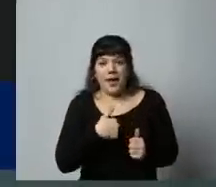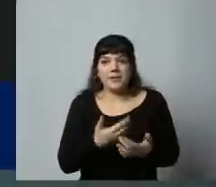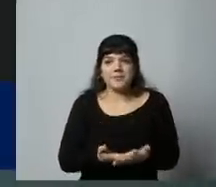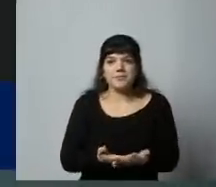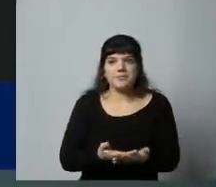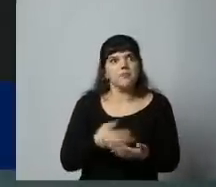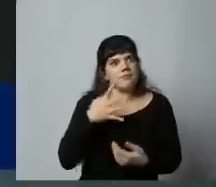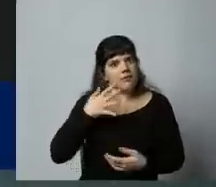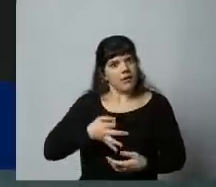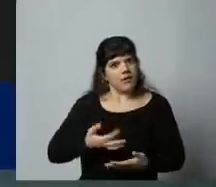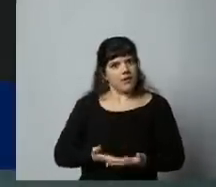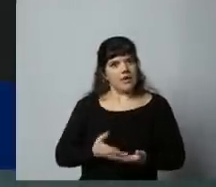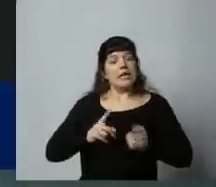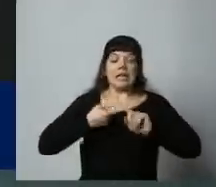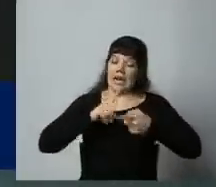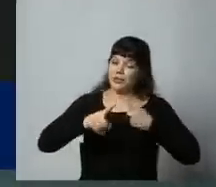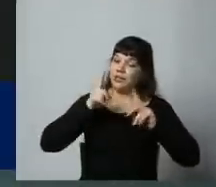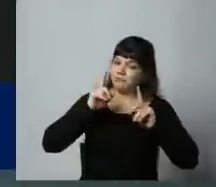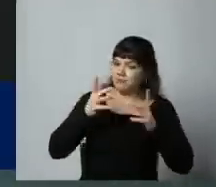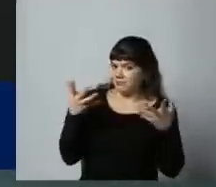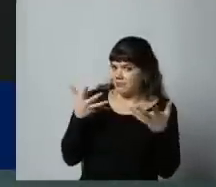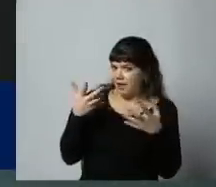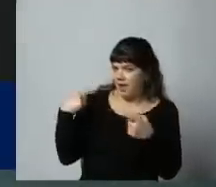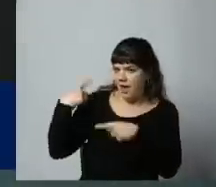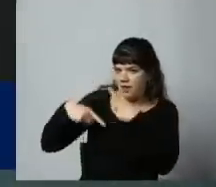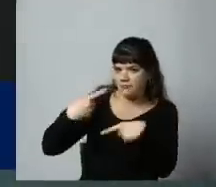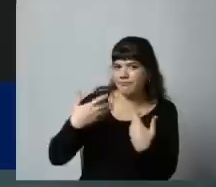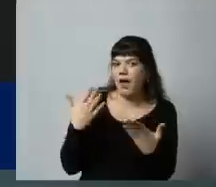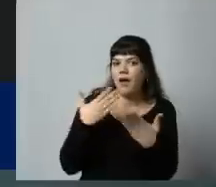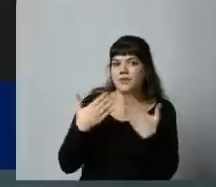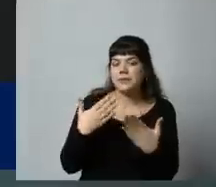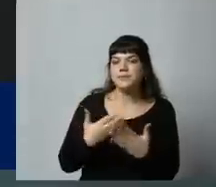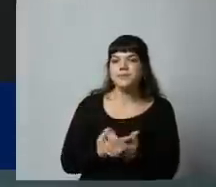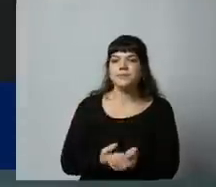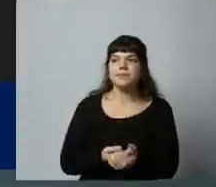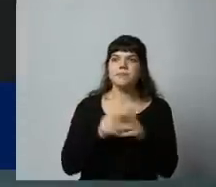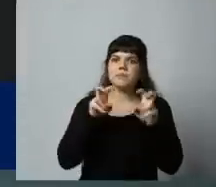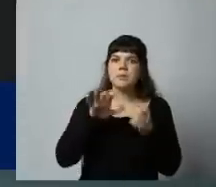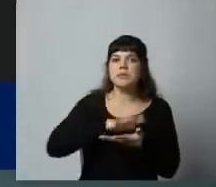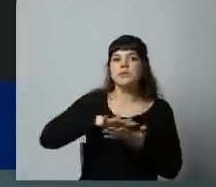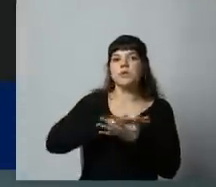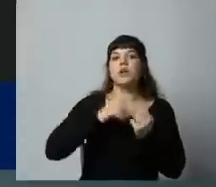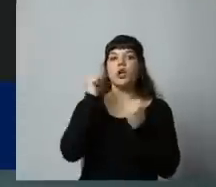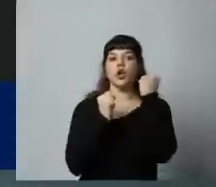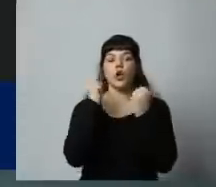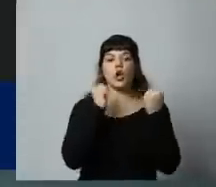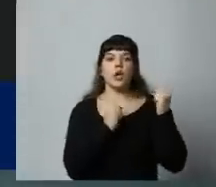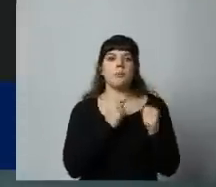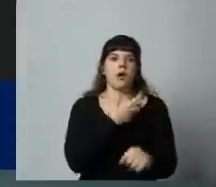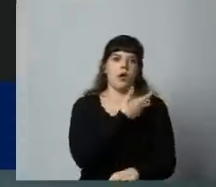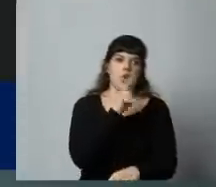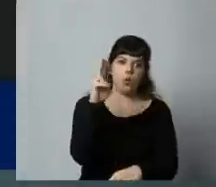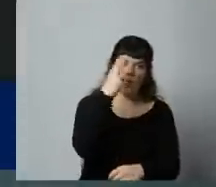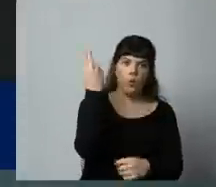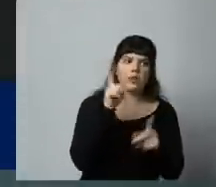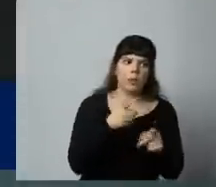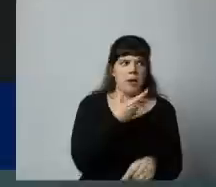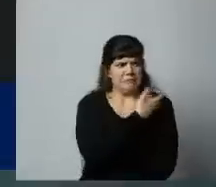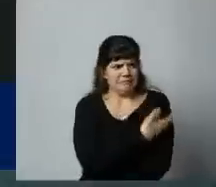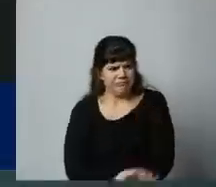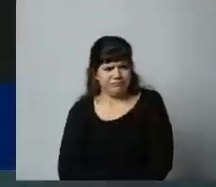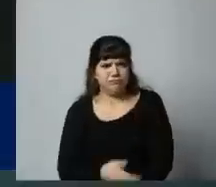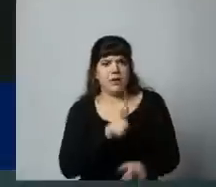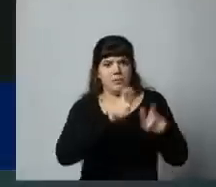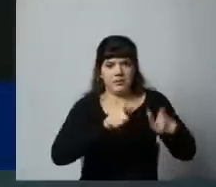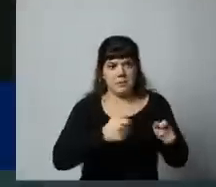eh relacionado con lo que está sucediendo en la situación económica que se está viendo en Uruguay y el empobrecimiento de la población y el